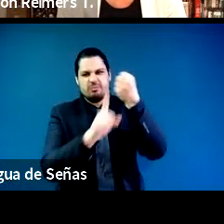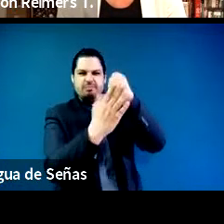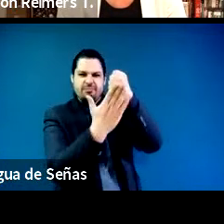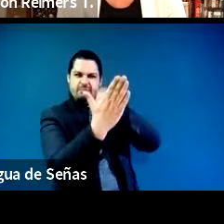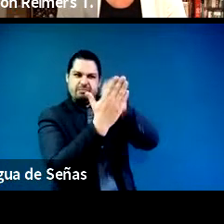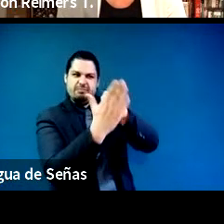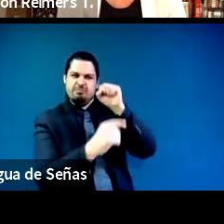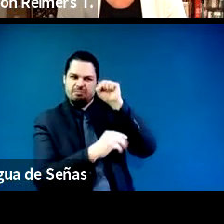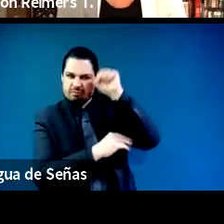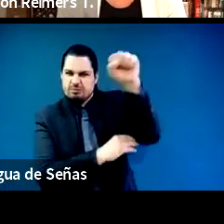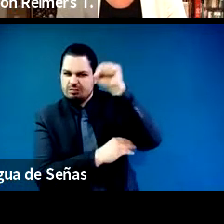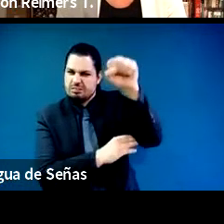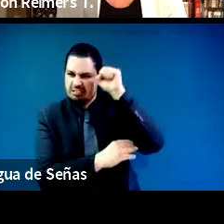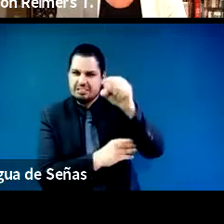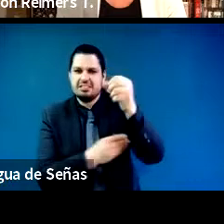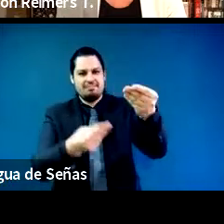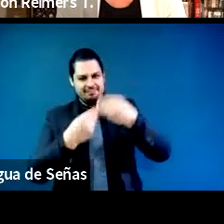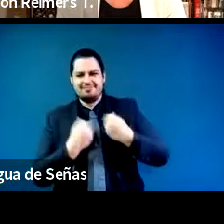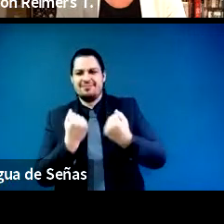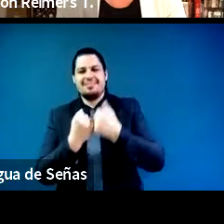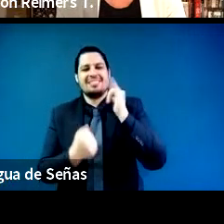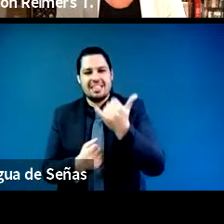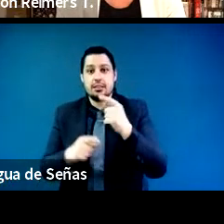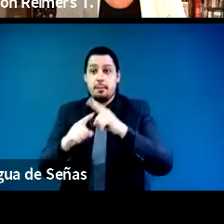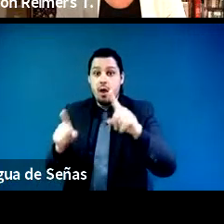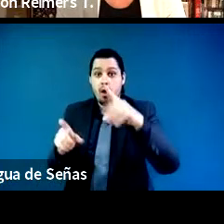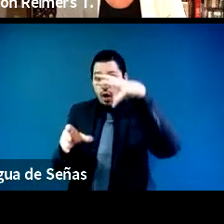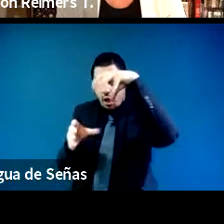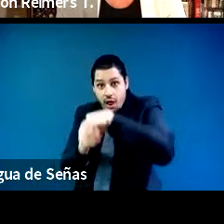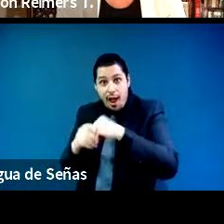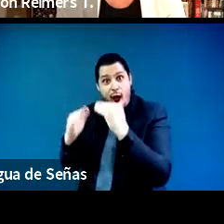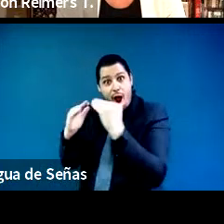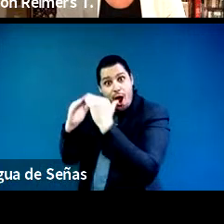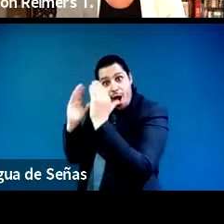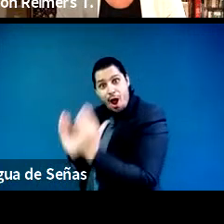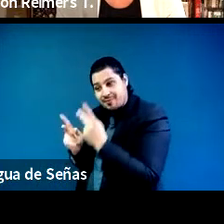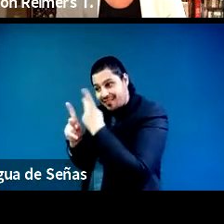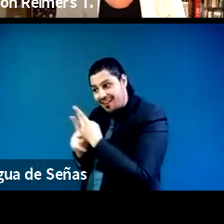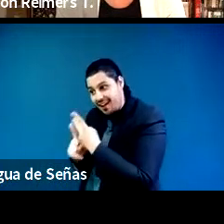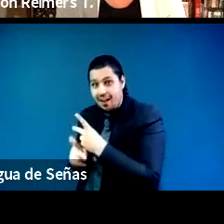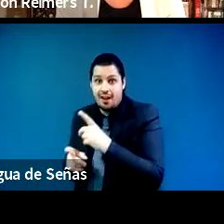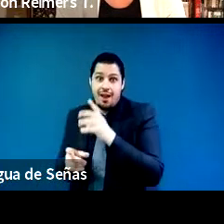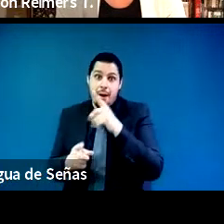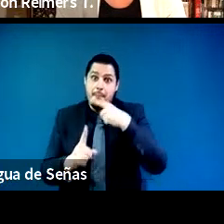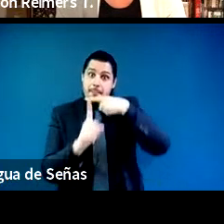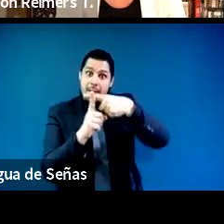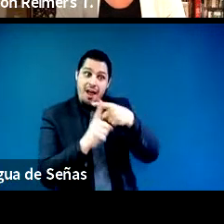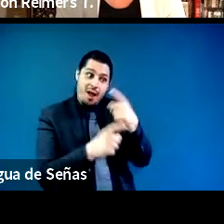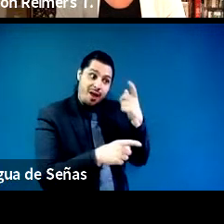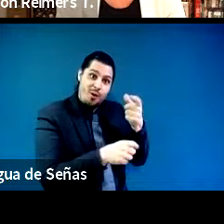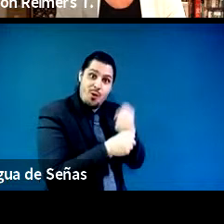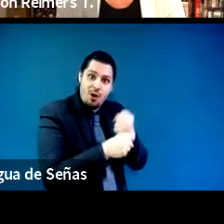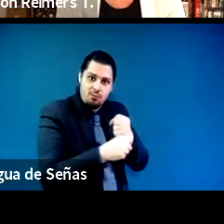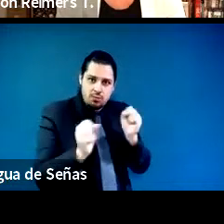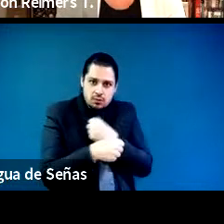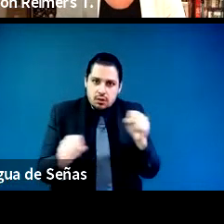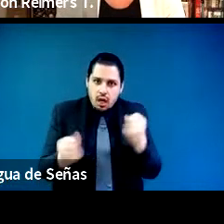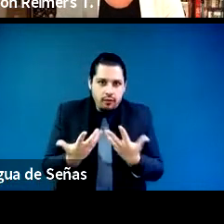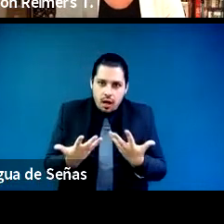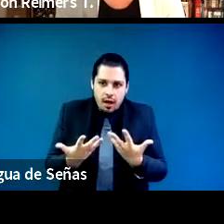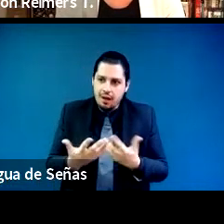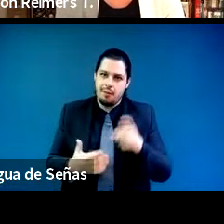Entonces, me parece que el mundo tiene que empezar a ver la maternidad de otra